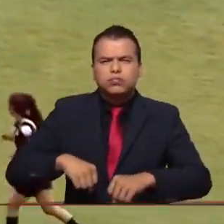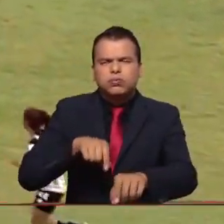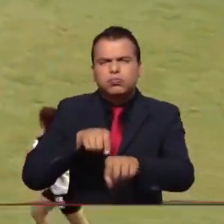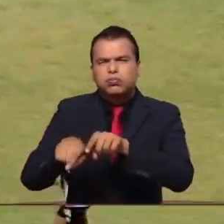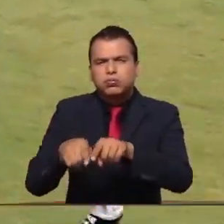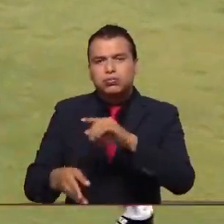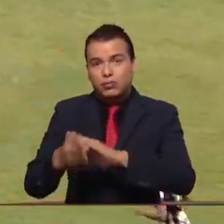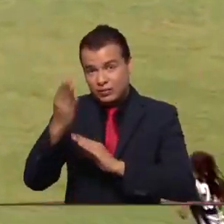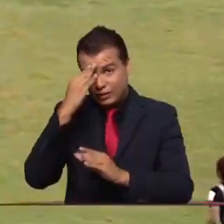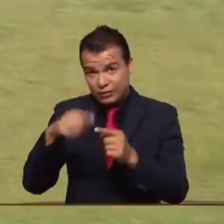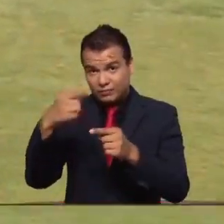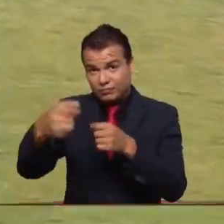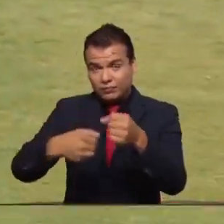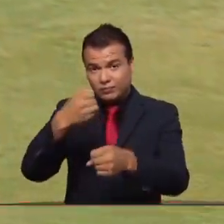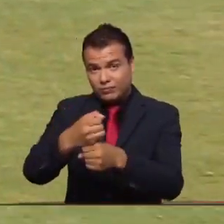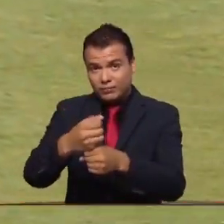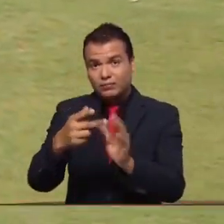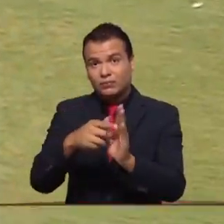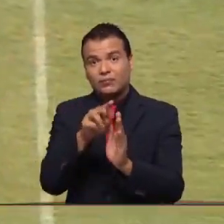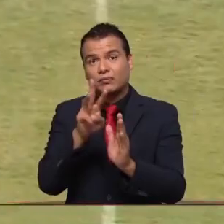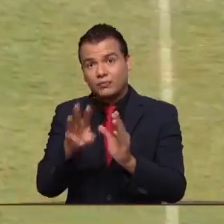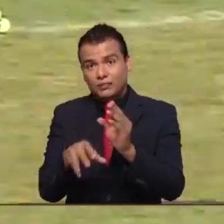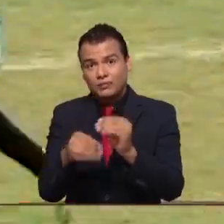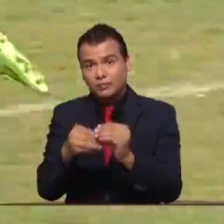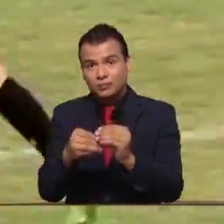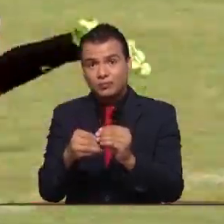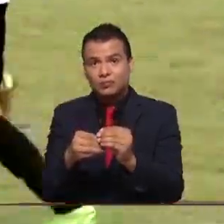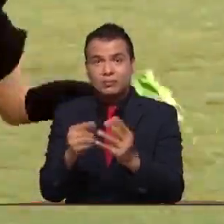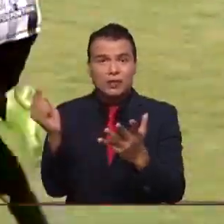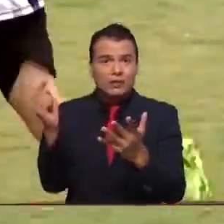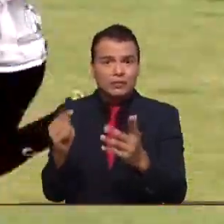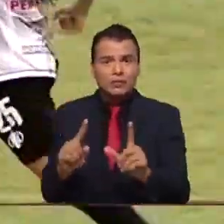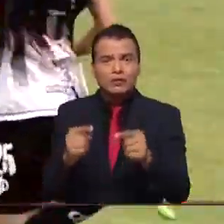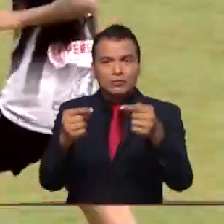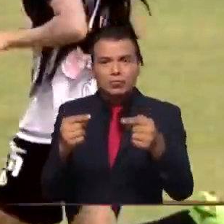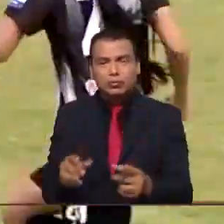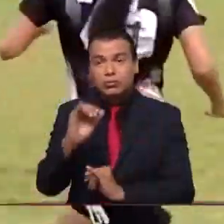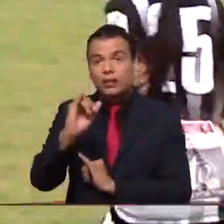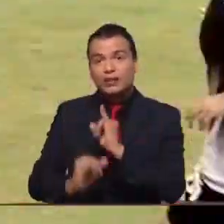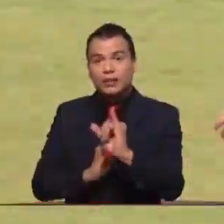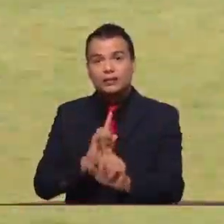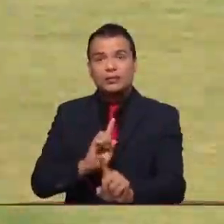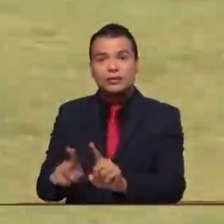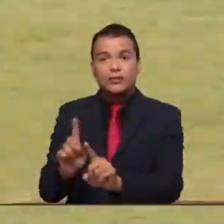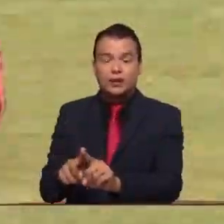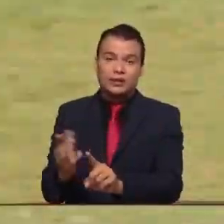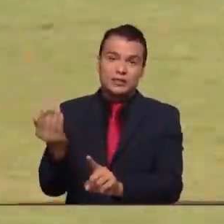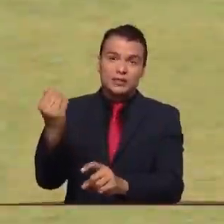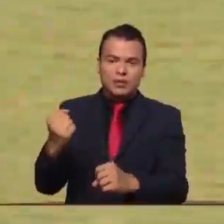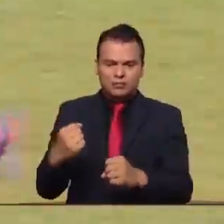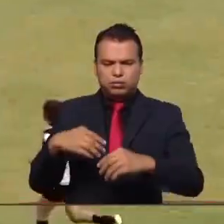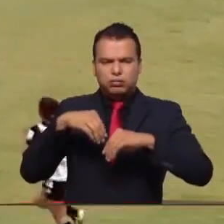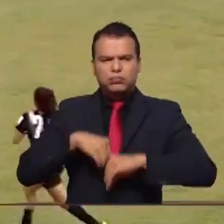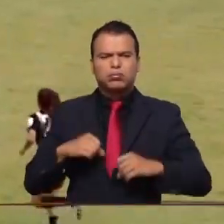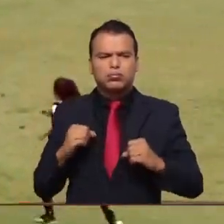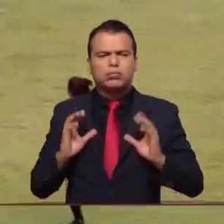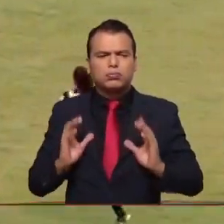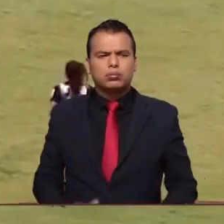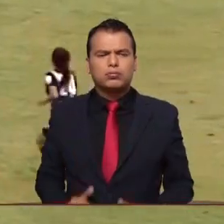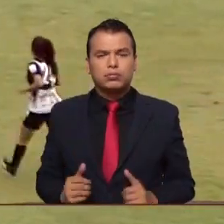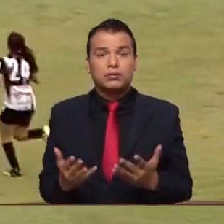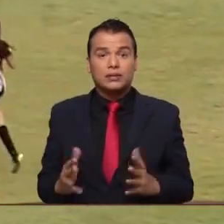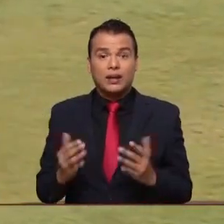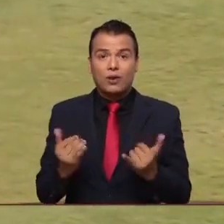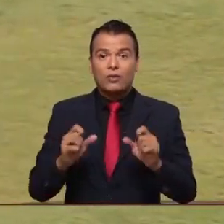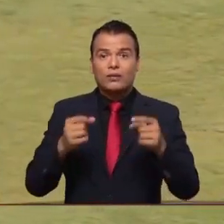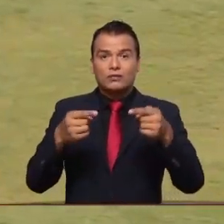de cara a los compromisos internacionales que tendrán el siguiente año con sus clubes y con la Selección Colombia. Ha sido muy bueno este inicio de